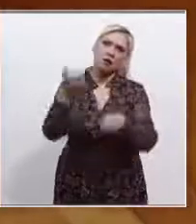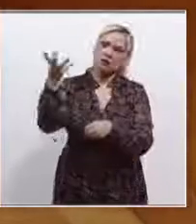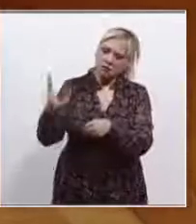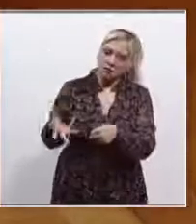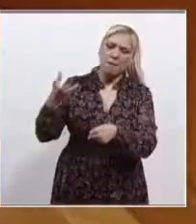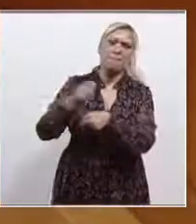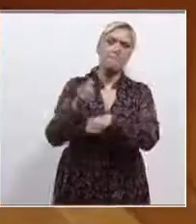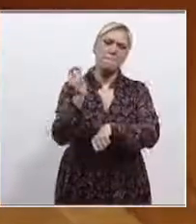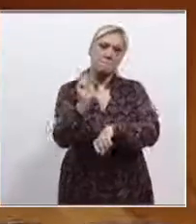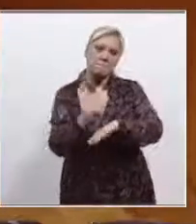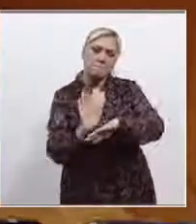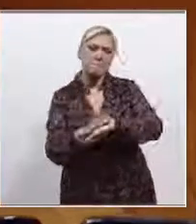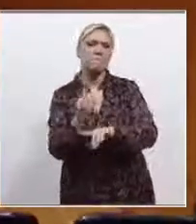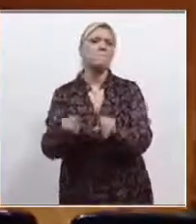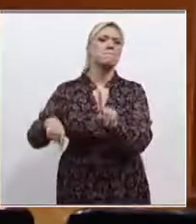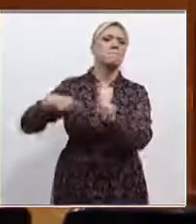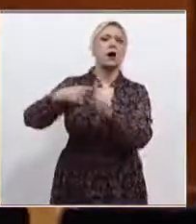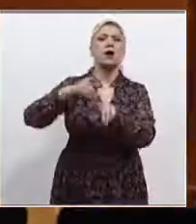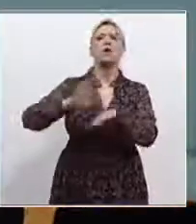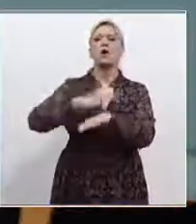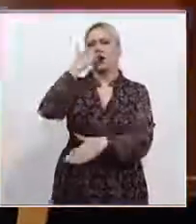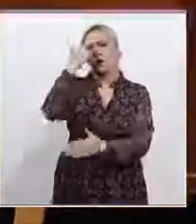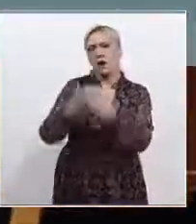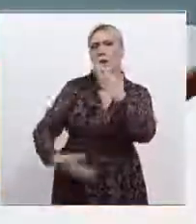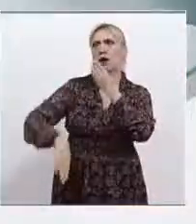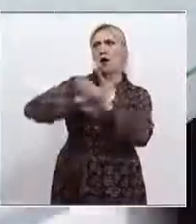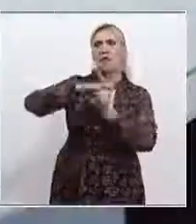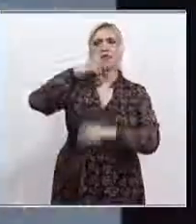los daños y perjuicios causados.